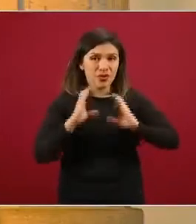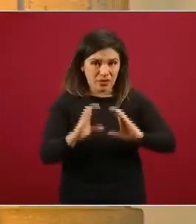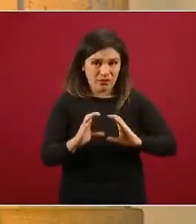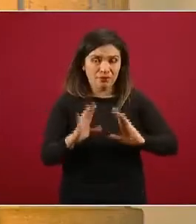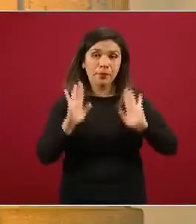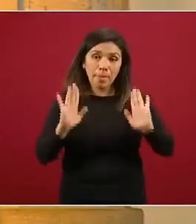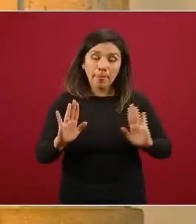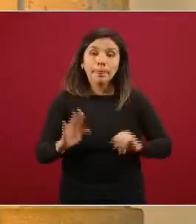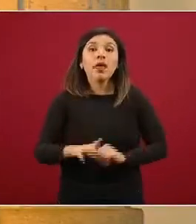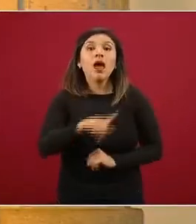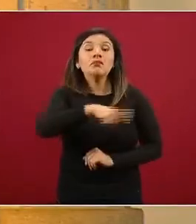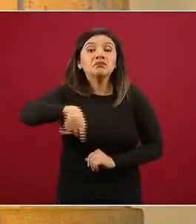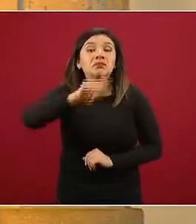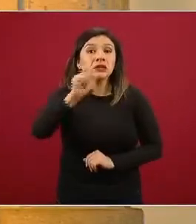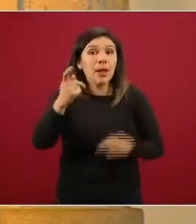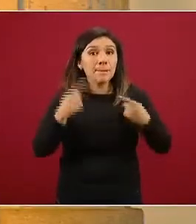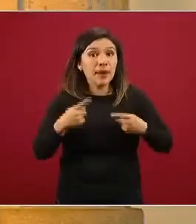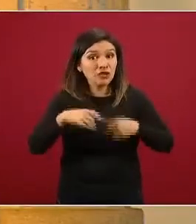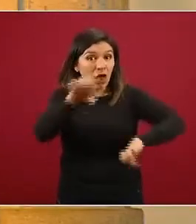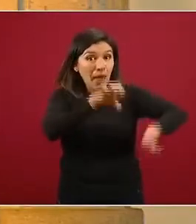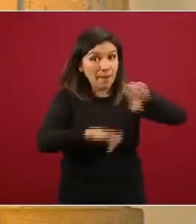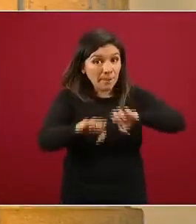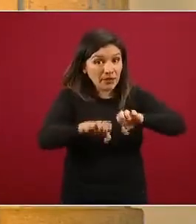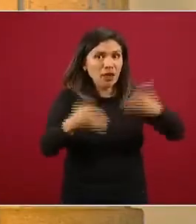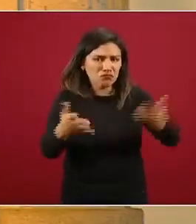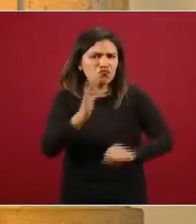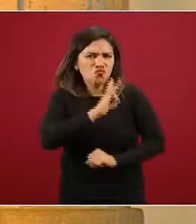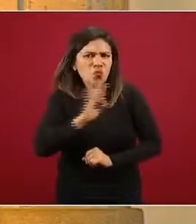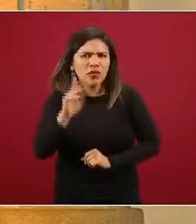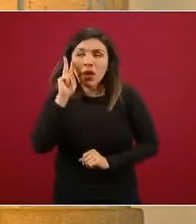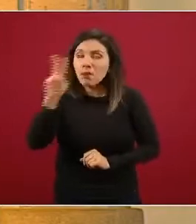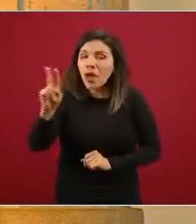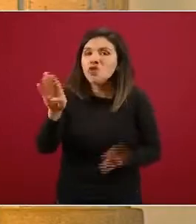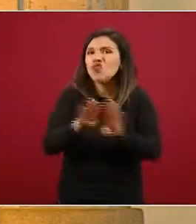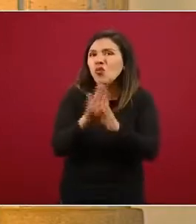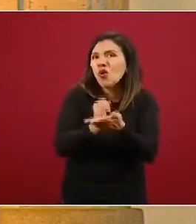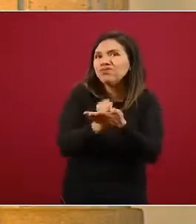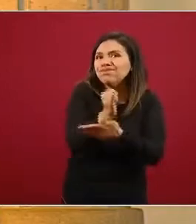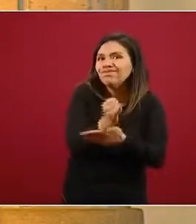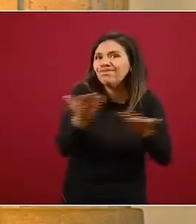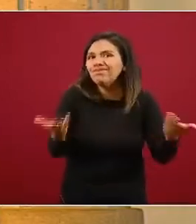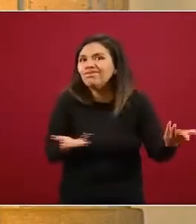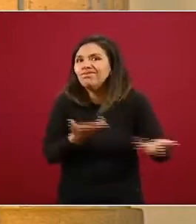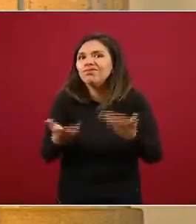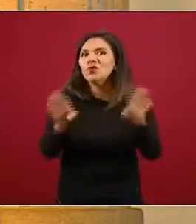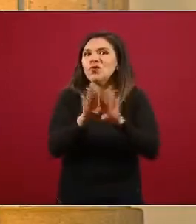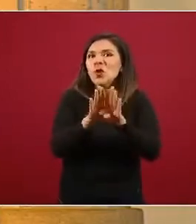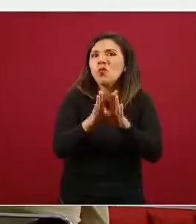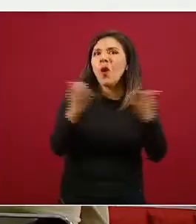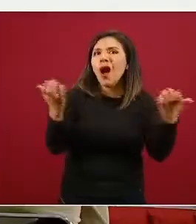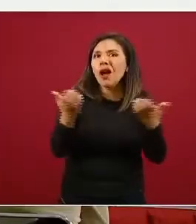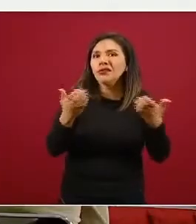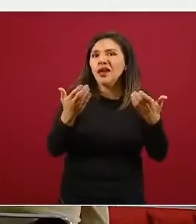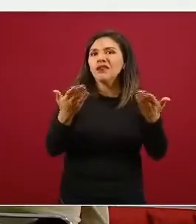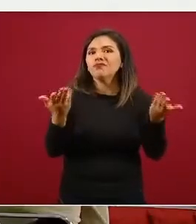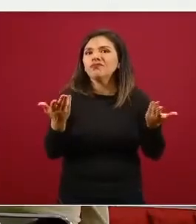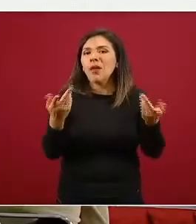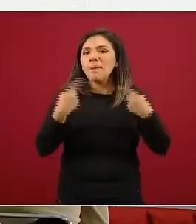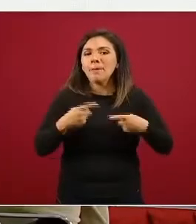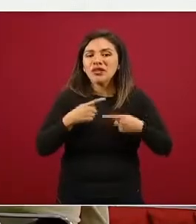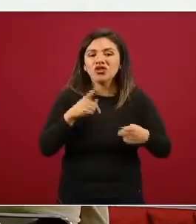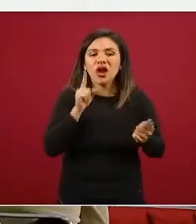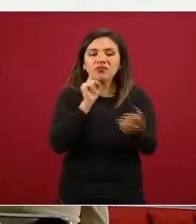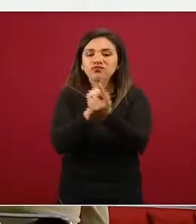Los que son personas empresarias pueden tomar decisiones de cómo ir tratando a las